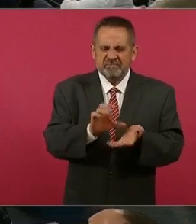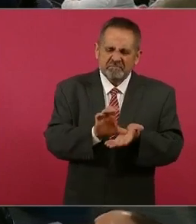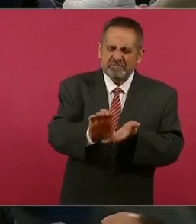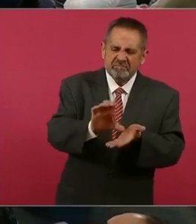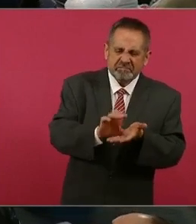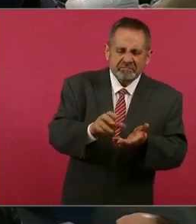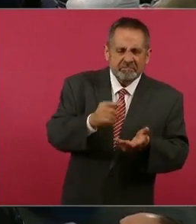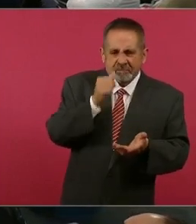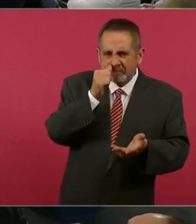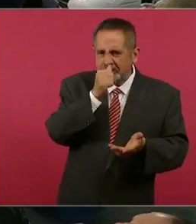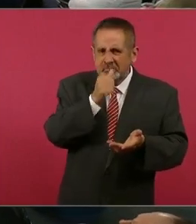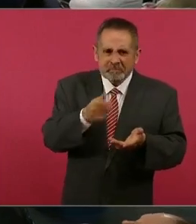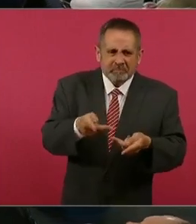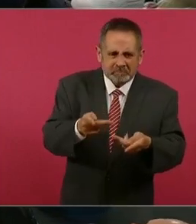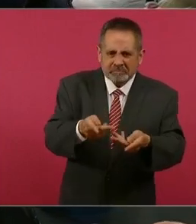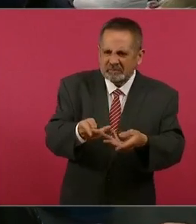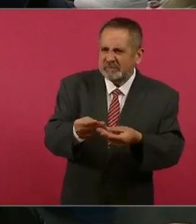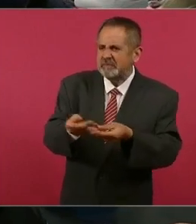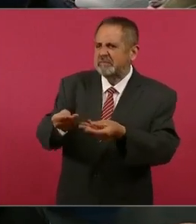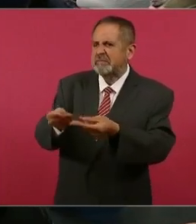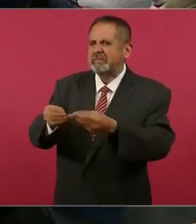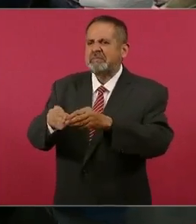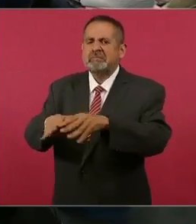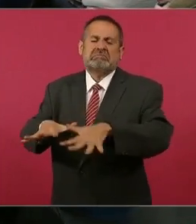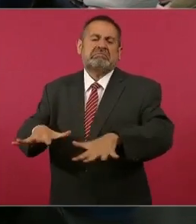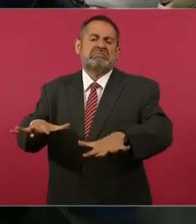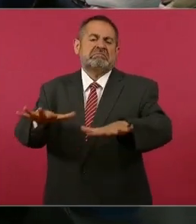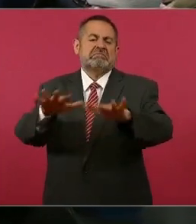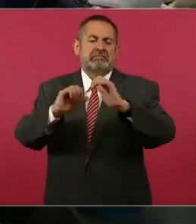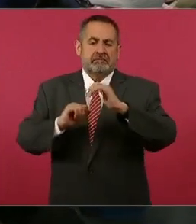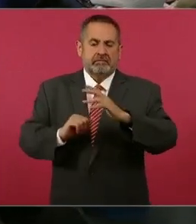mercado. Y aún así